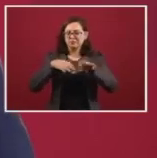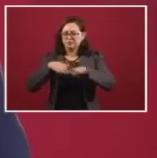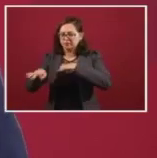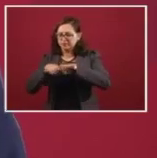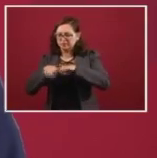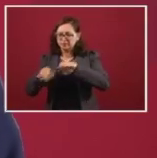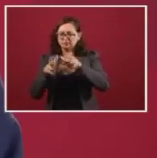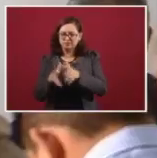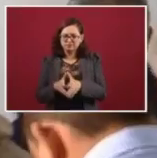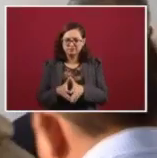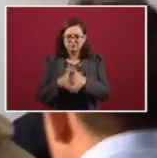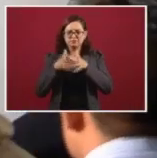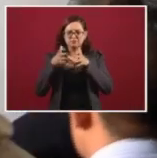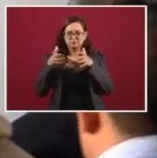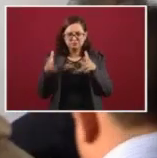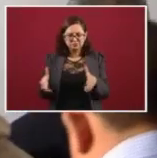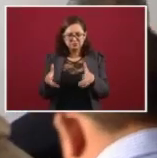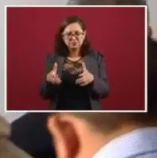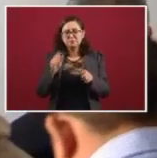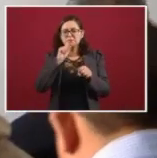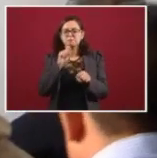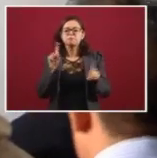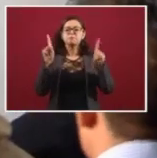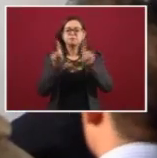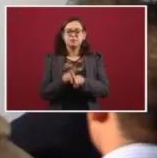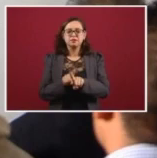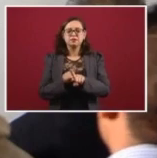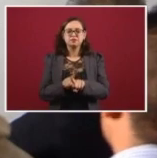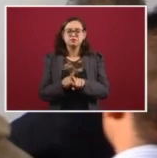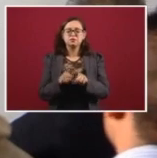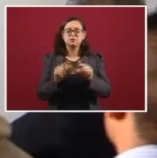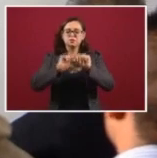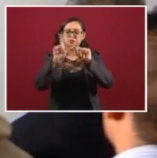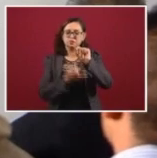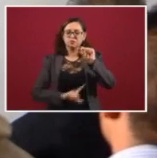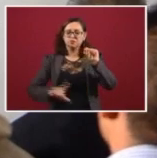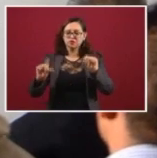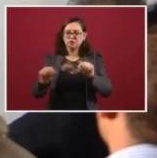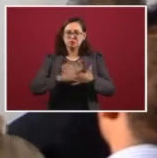y comenzar a serenar al país